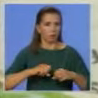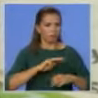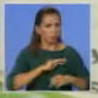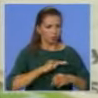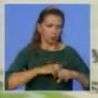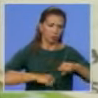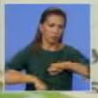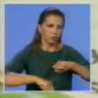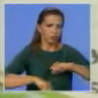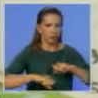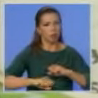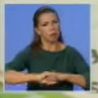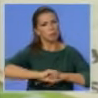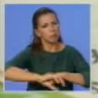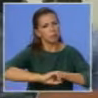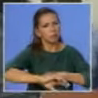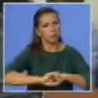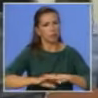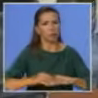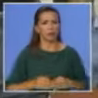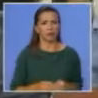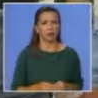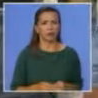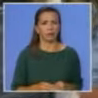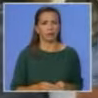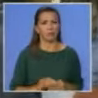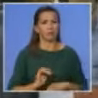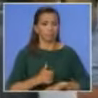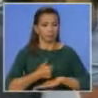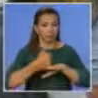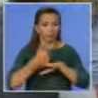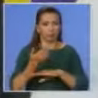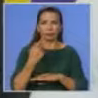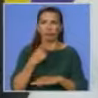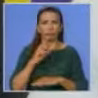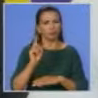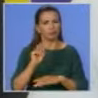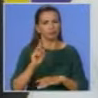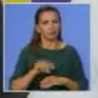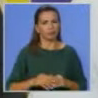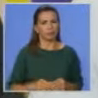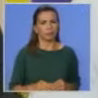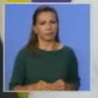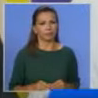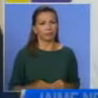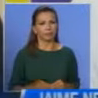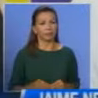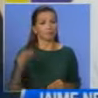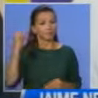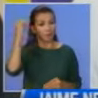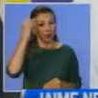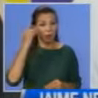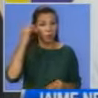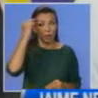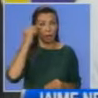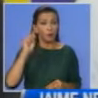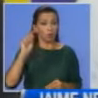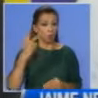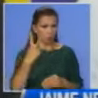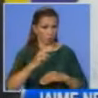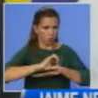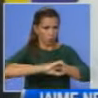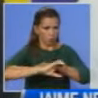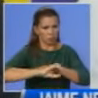la censura ordenada a un comercial del Cabildo por parte de la autoridad electoral. Hay un par de cuñas del gobierno autorizadas por el